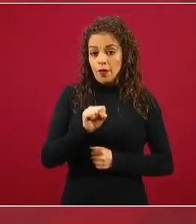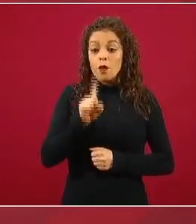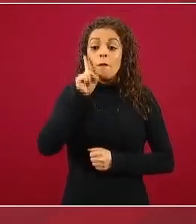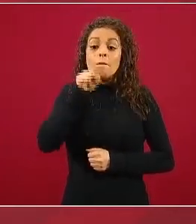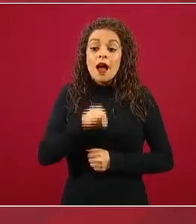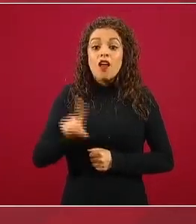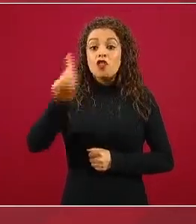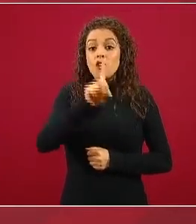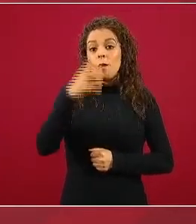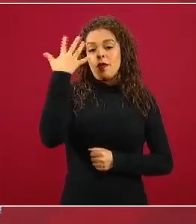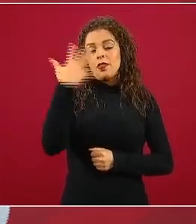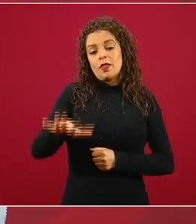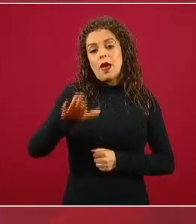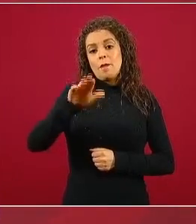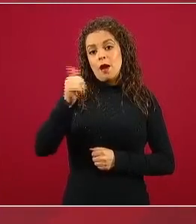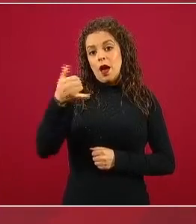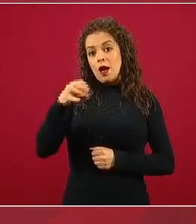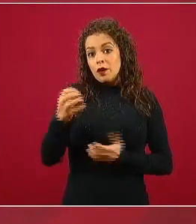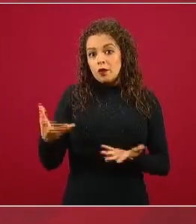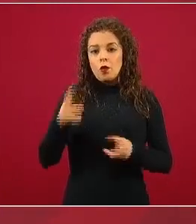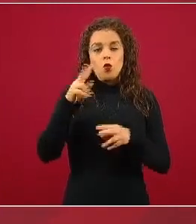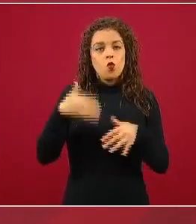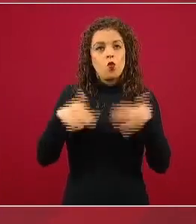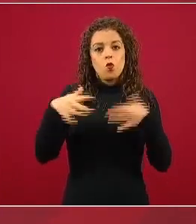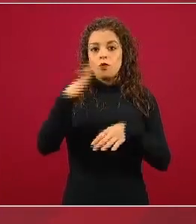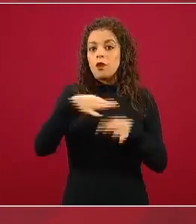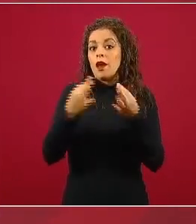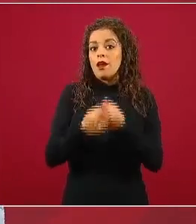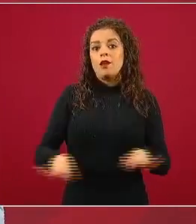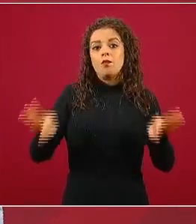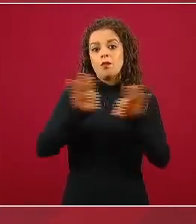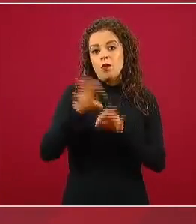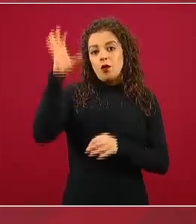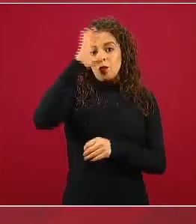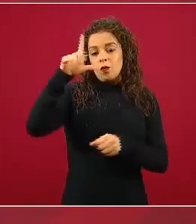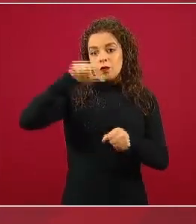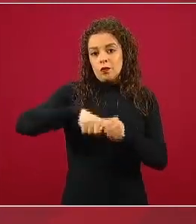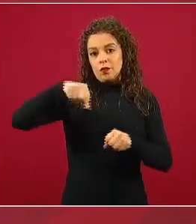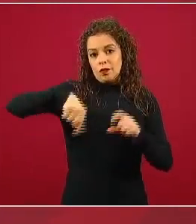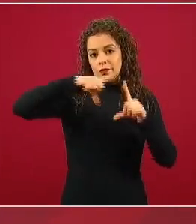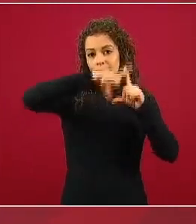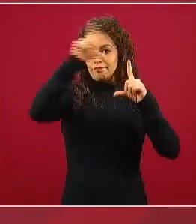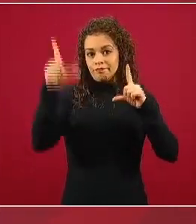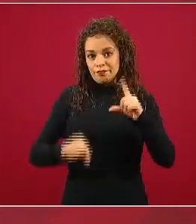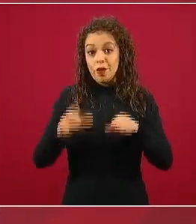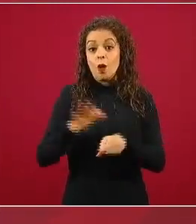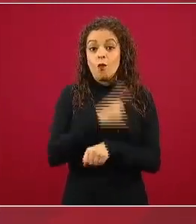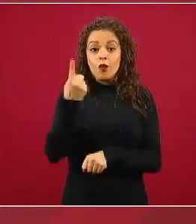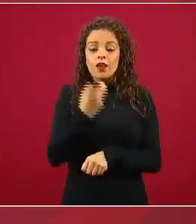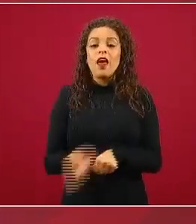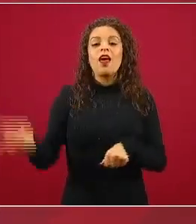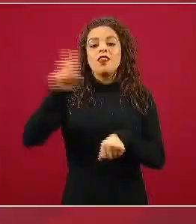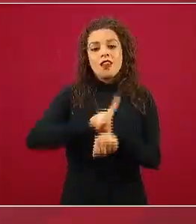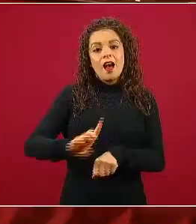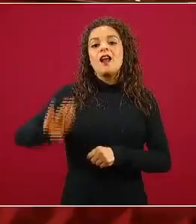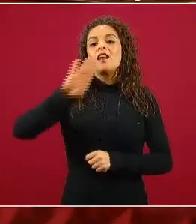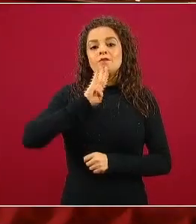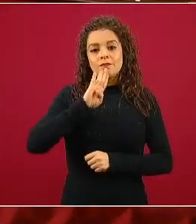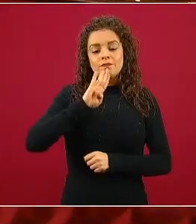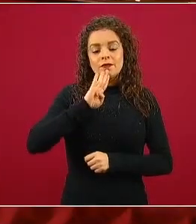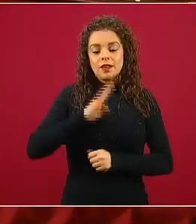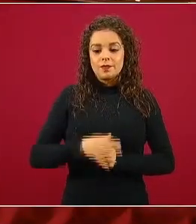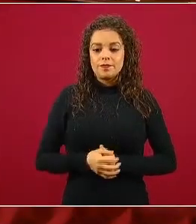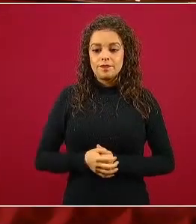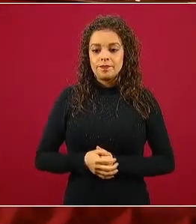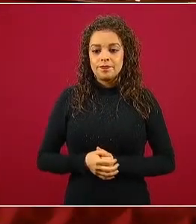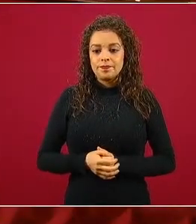domingo 10 de mayo y es una fecha emblemática en la cultura nacional, que es el Día de las Madres. Y quisiera no